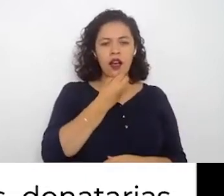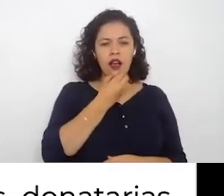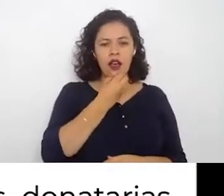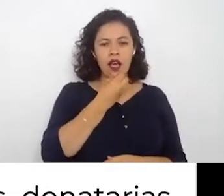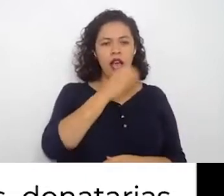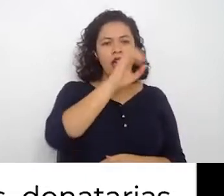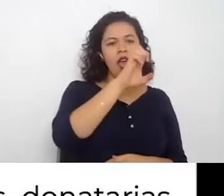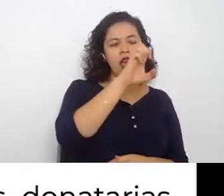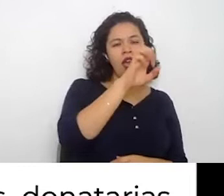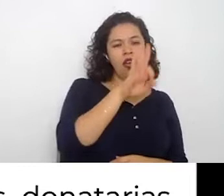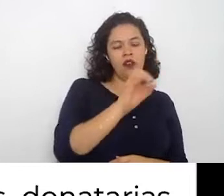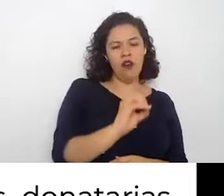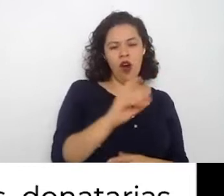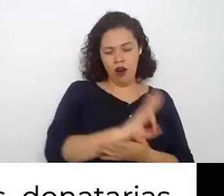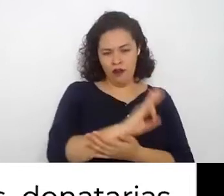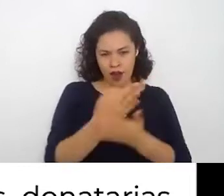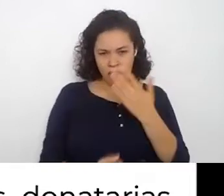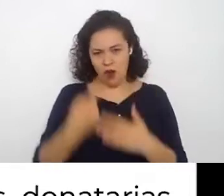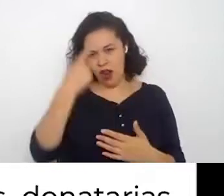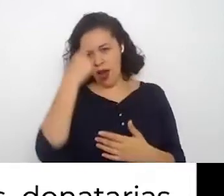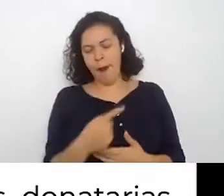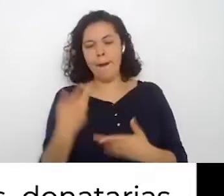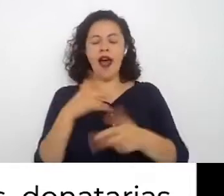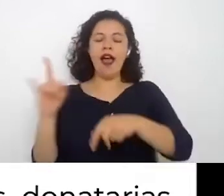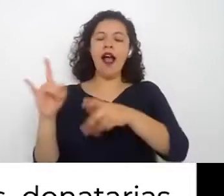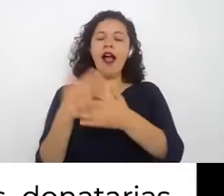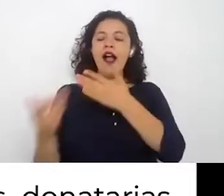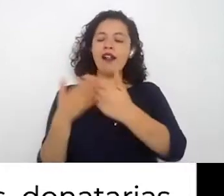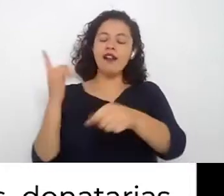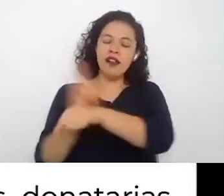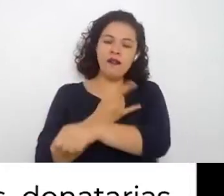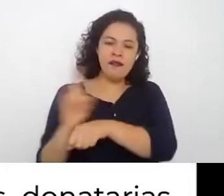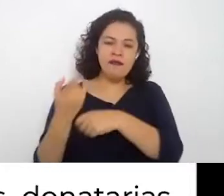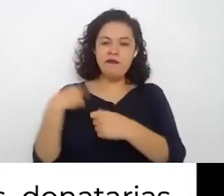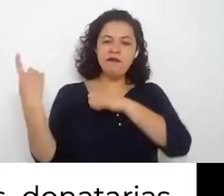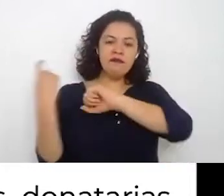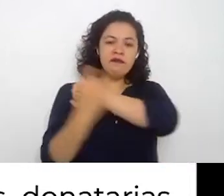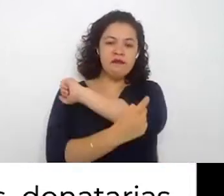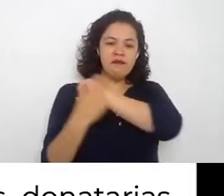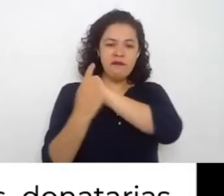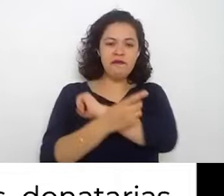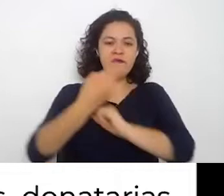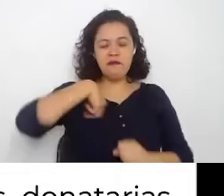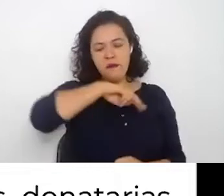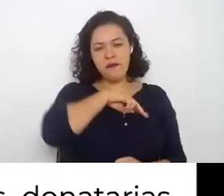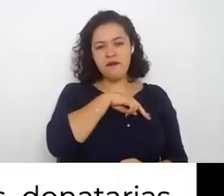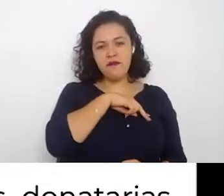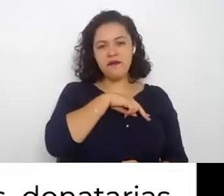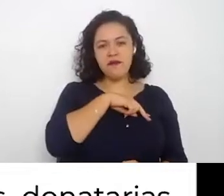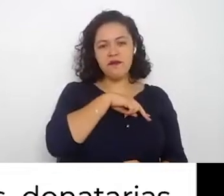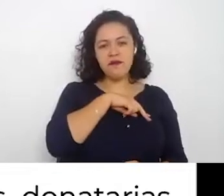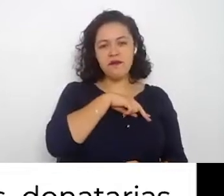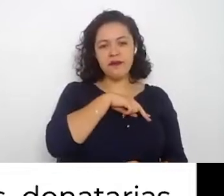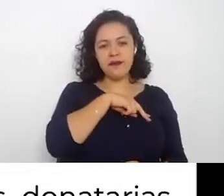EFO, con una entidad que factura operaciones simuladas, ¿verdad? En automático, nosotros caemos en ser una